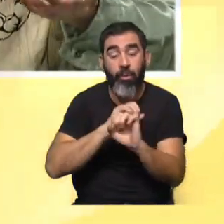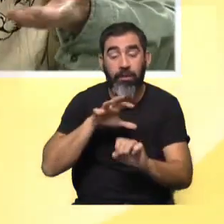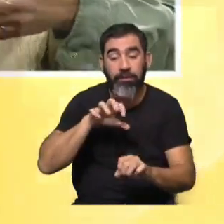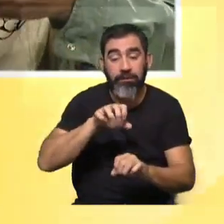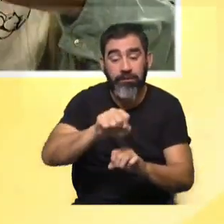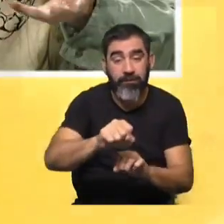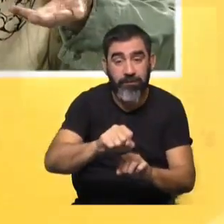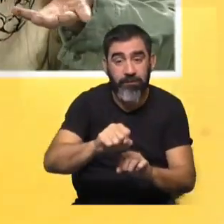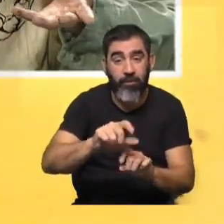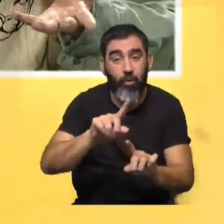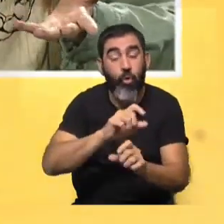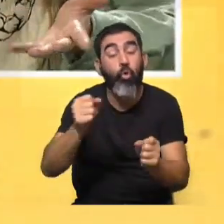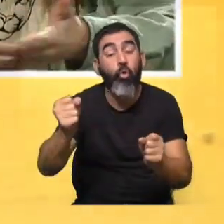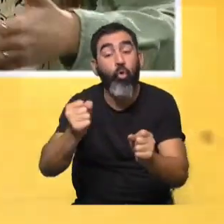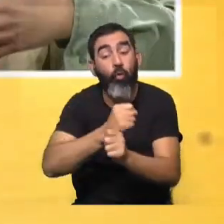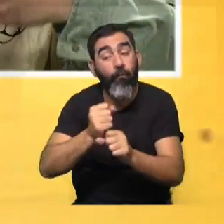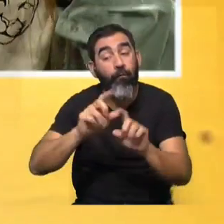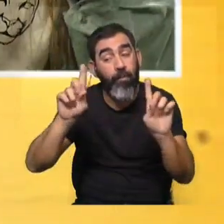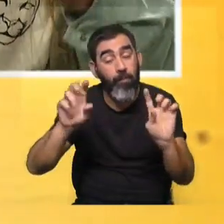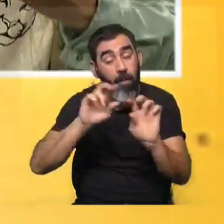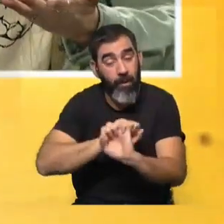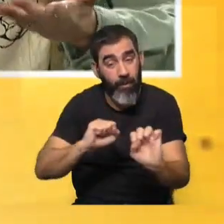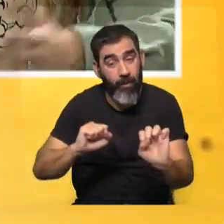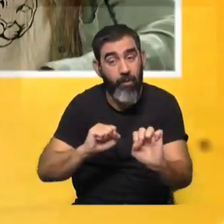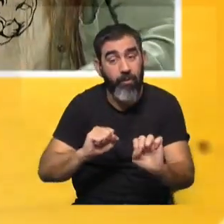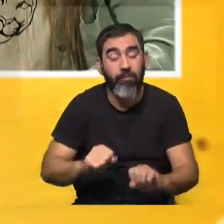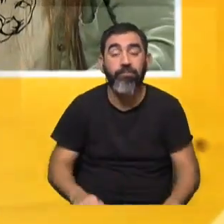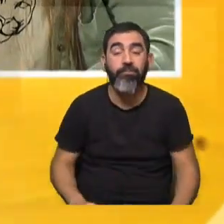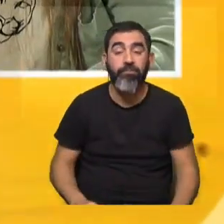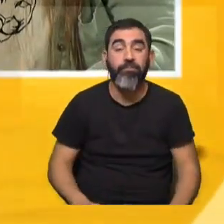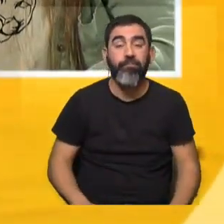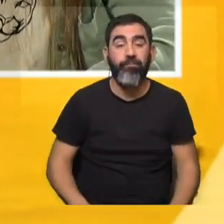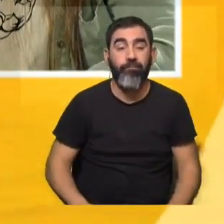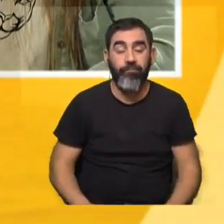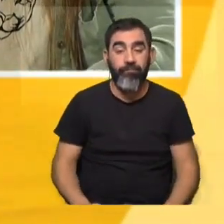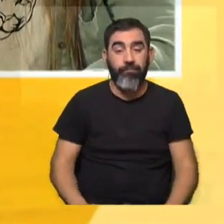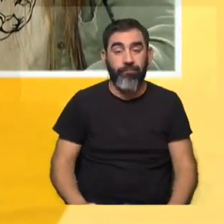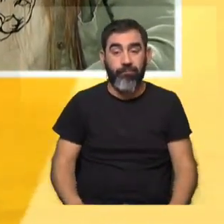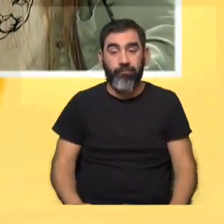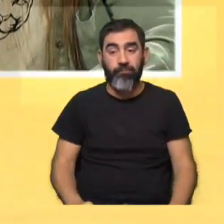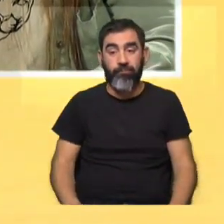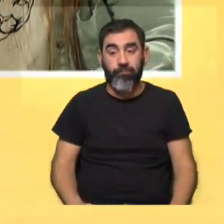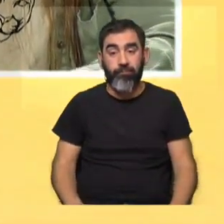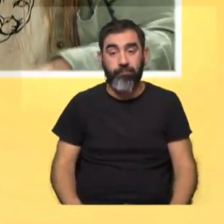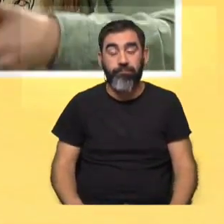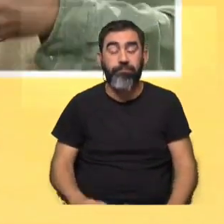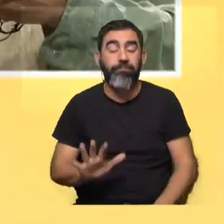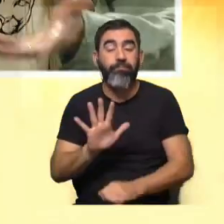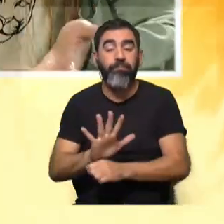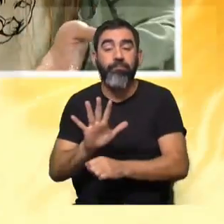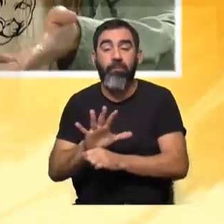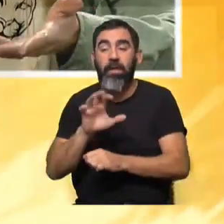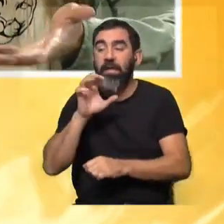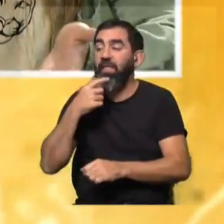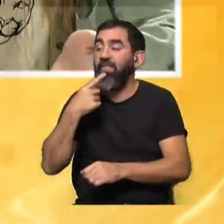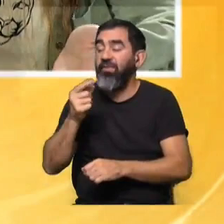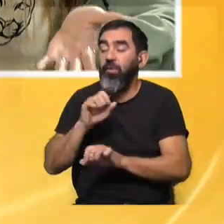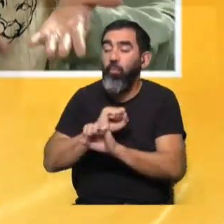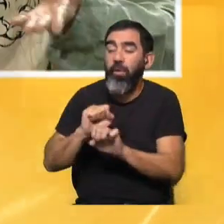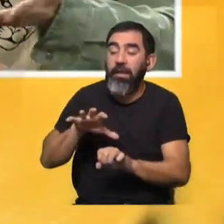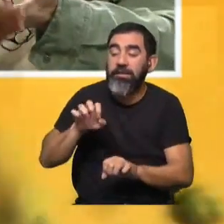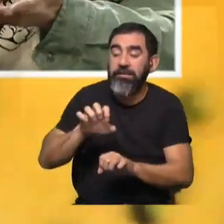quizás muchas veces no confirmada, pero Pero por las porque dudas, ves ¿no? por ahí. Entonces tienen quizás una fama de depredadores y